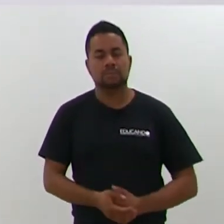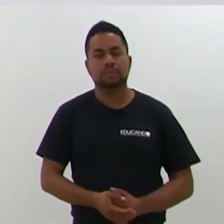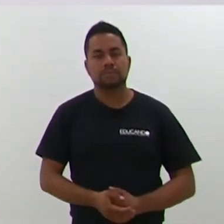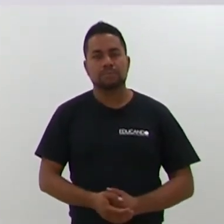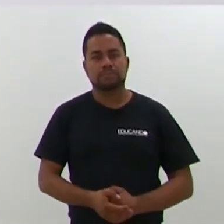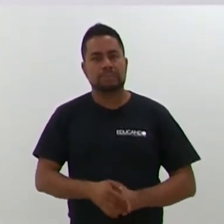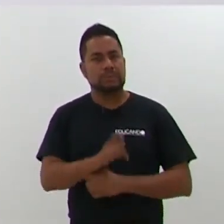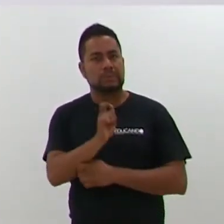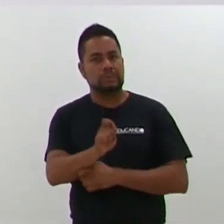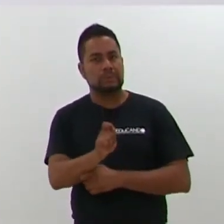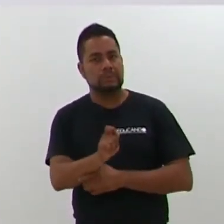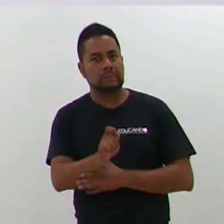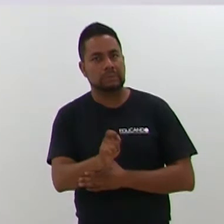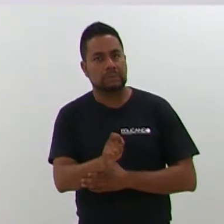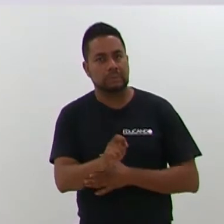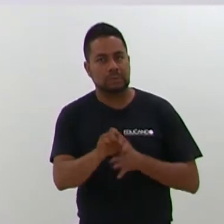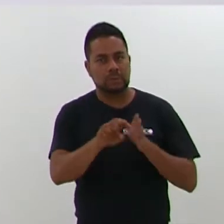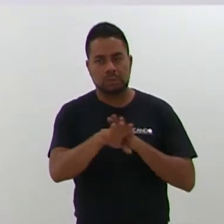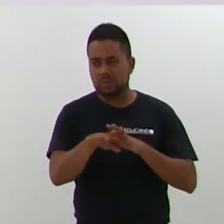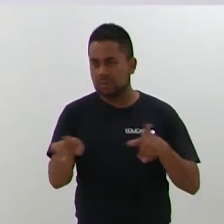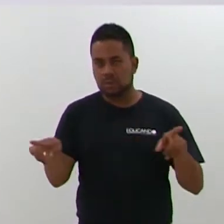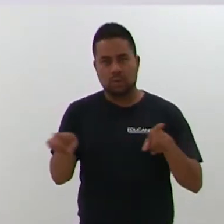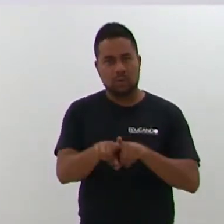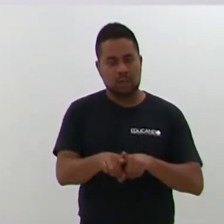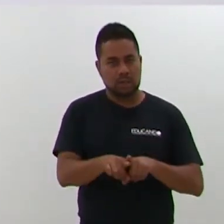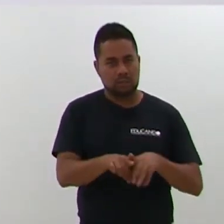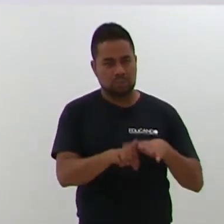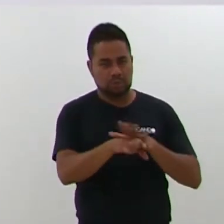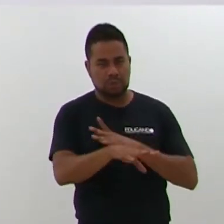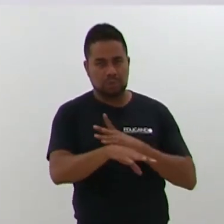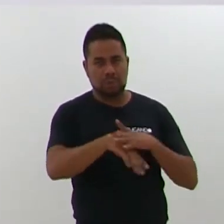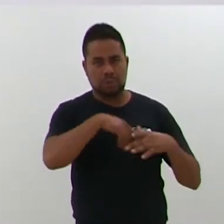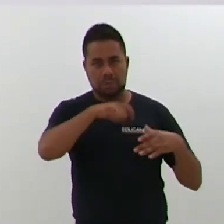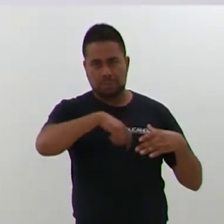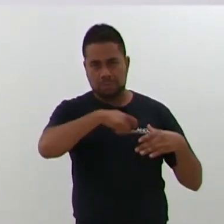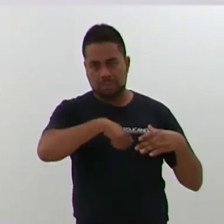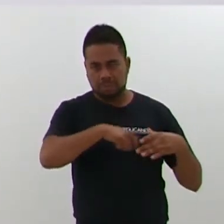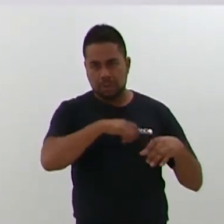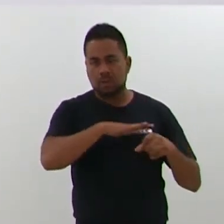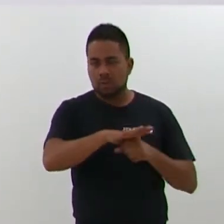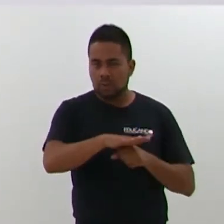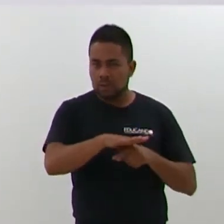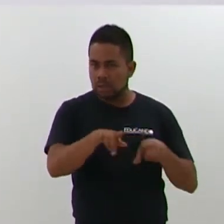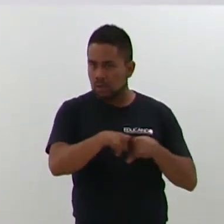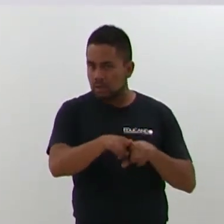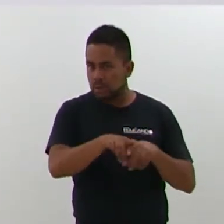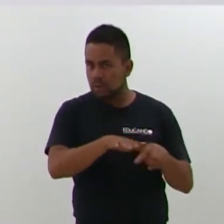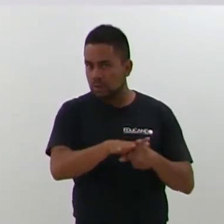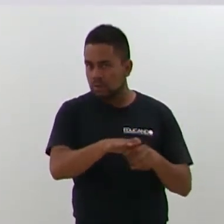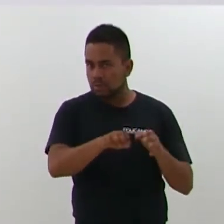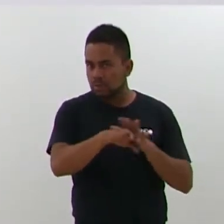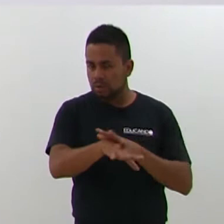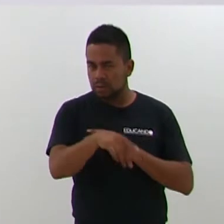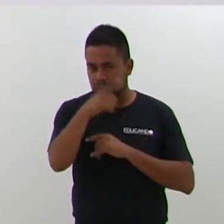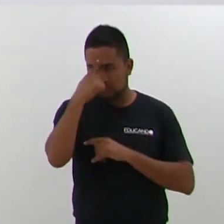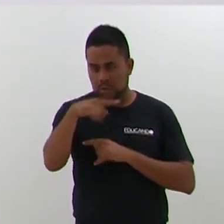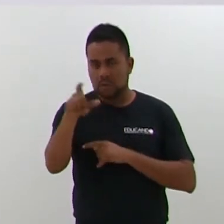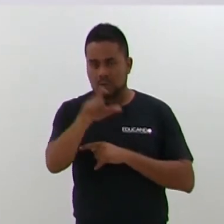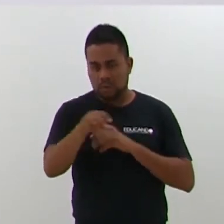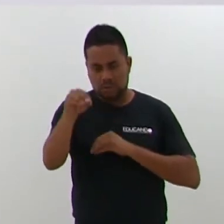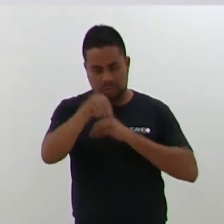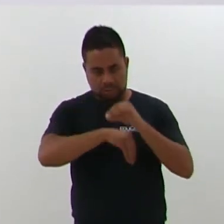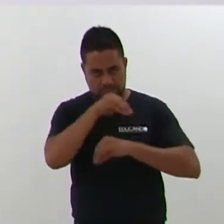qué son? Pues son iguales. Una mezcla homogénea, por ejemplo, podríamos hablar de la mezcla